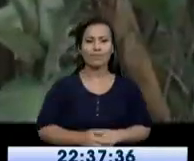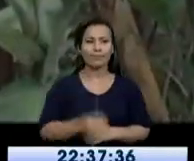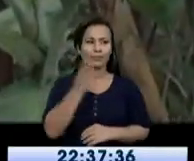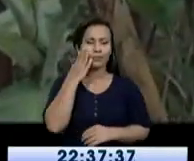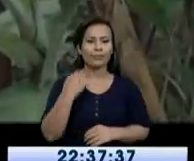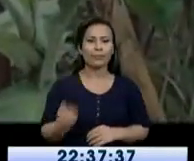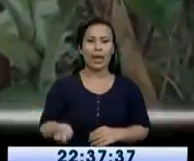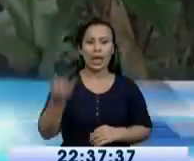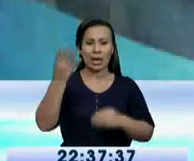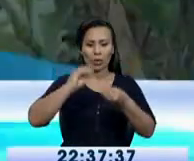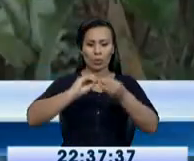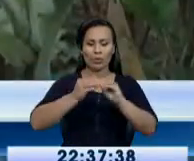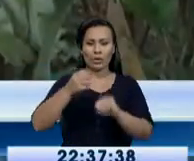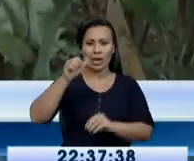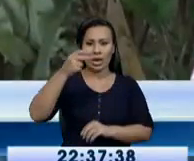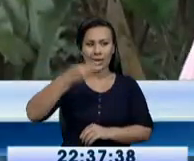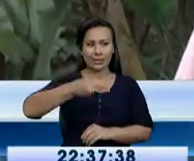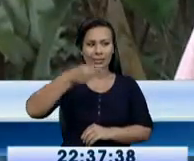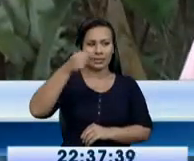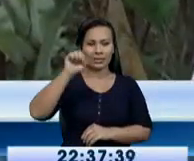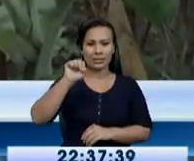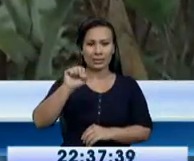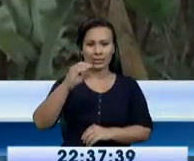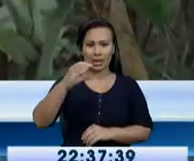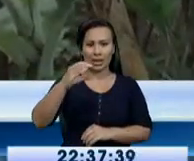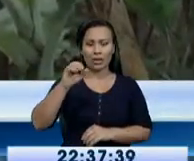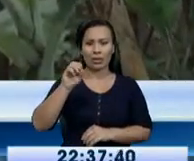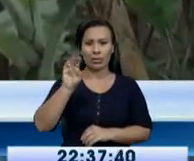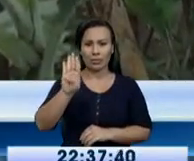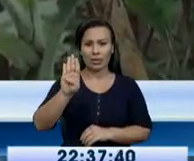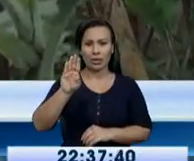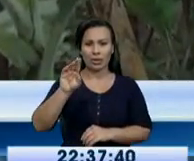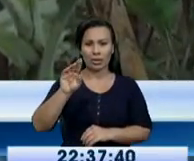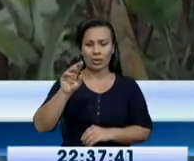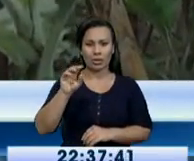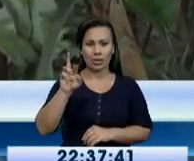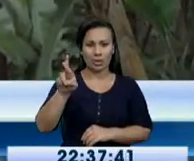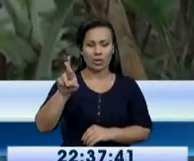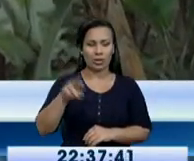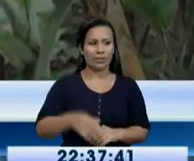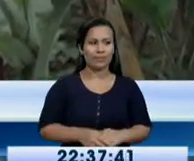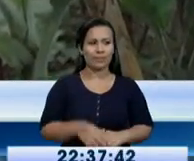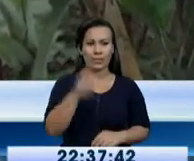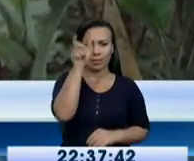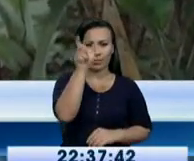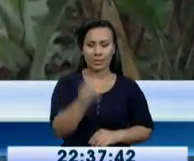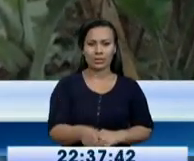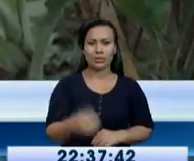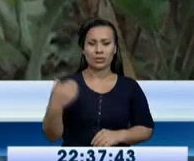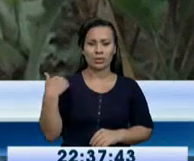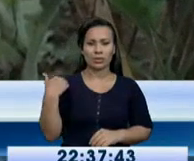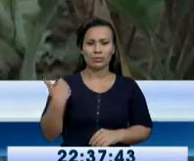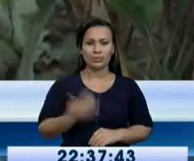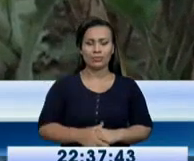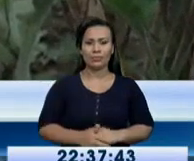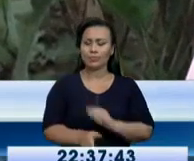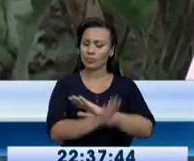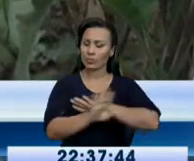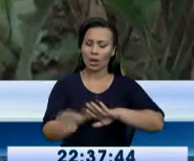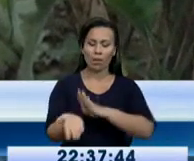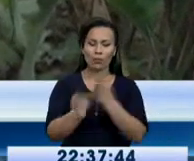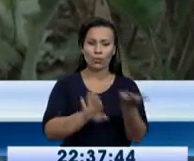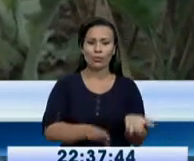de placas HCBOR. El piloto se encontraba pues ya fallecido